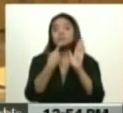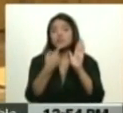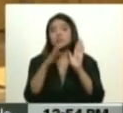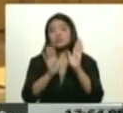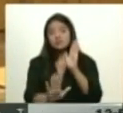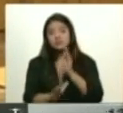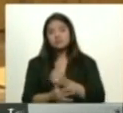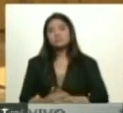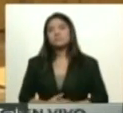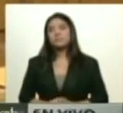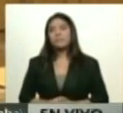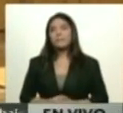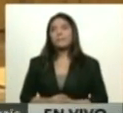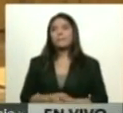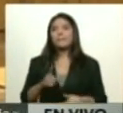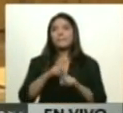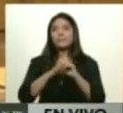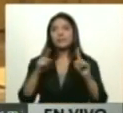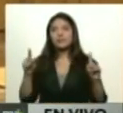justamente eso. Pero